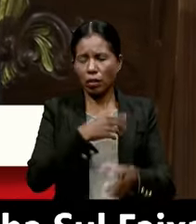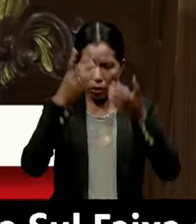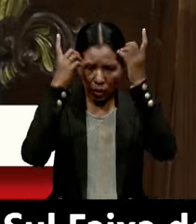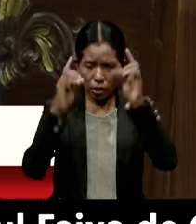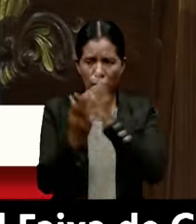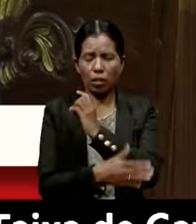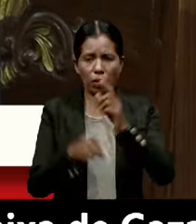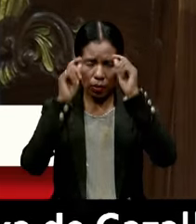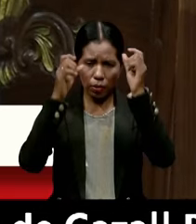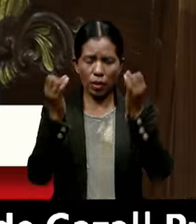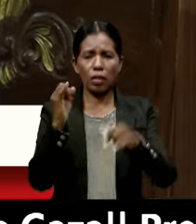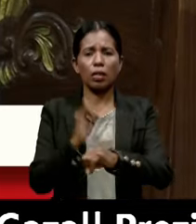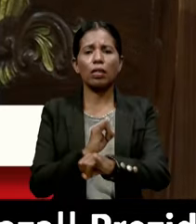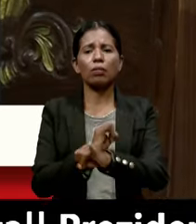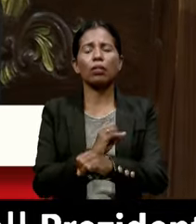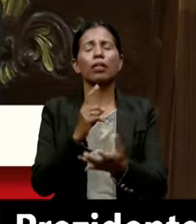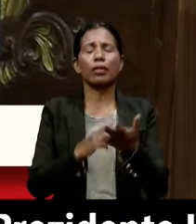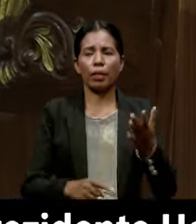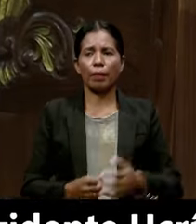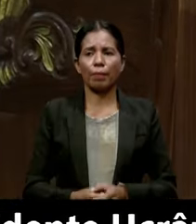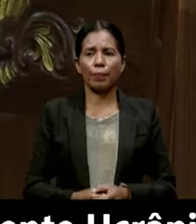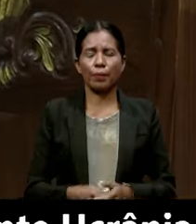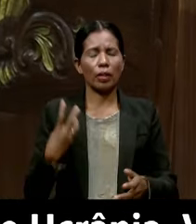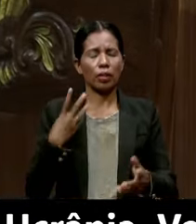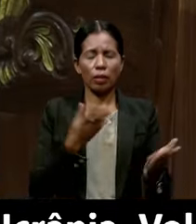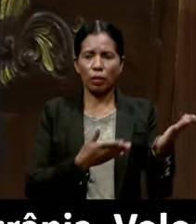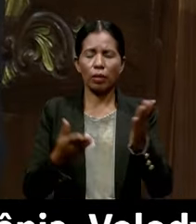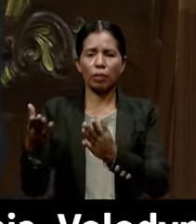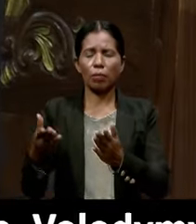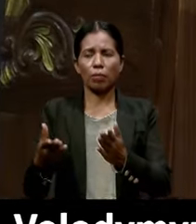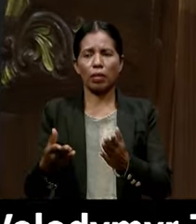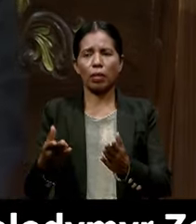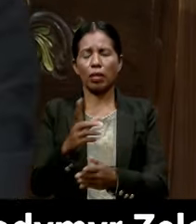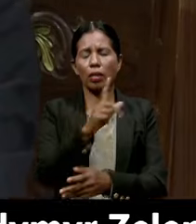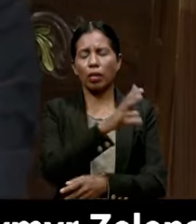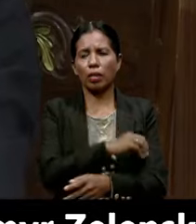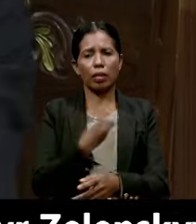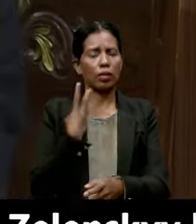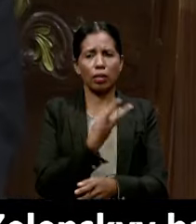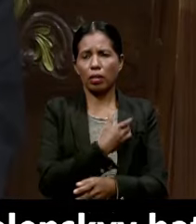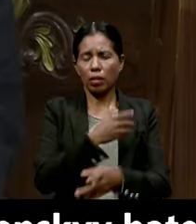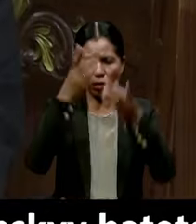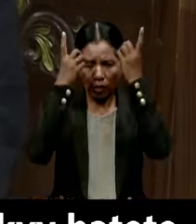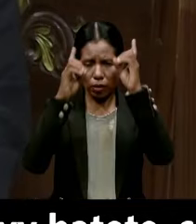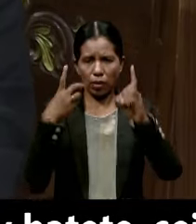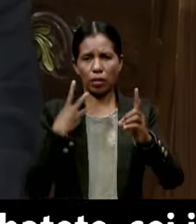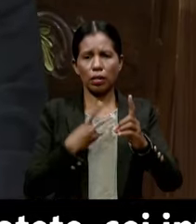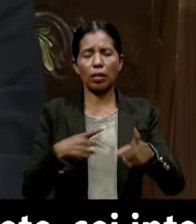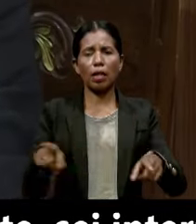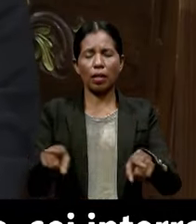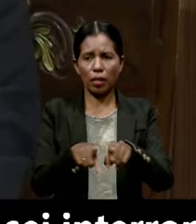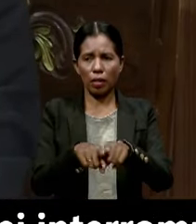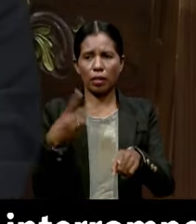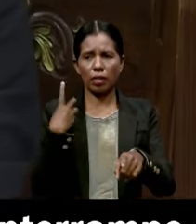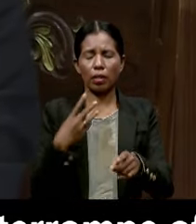Timor-Leste en la industria, industria seda. Y te opta el turismo, industria seda, que será obligado. Cuando te defines a un sané, y te